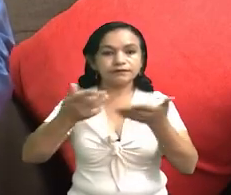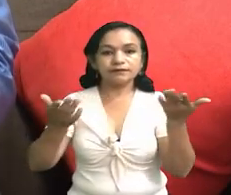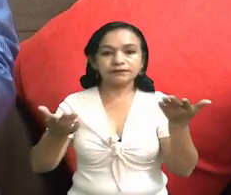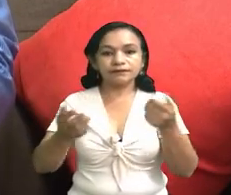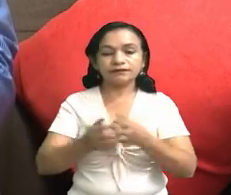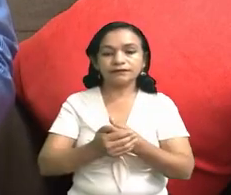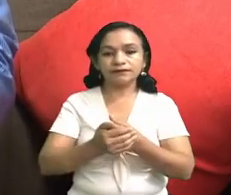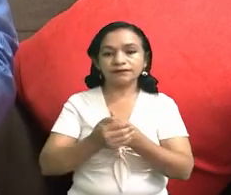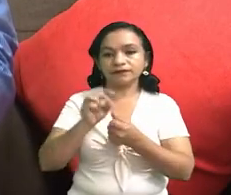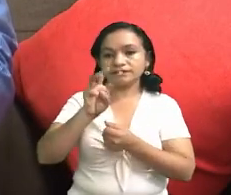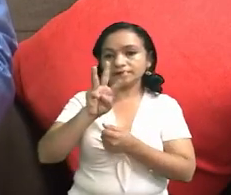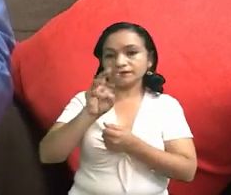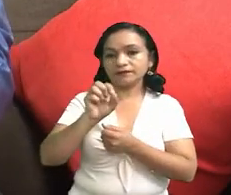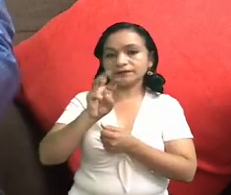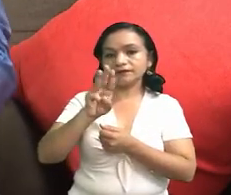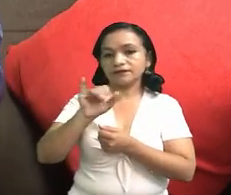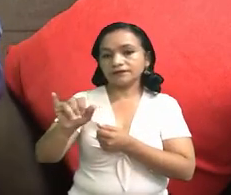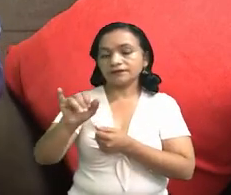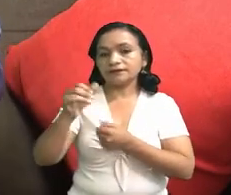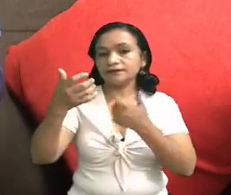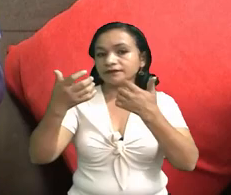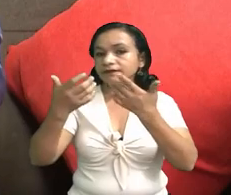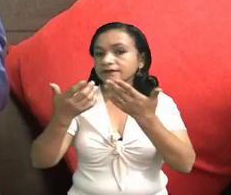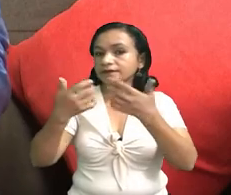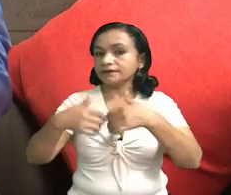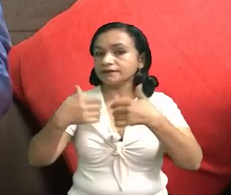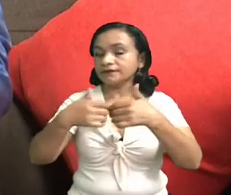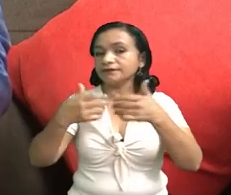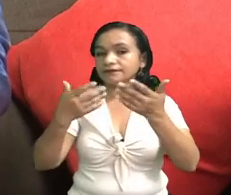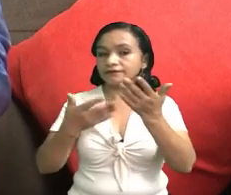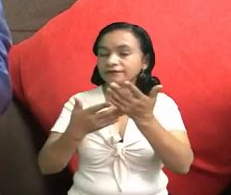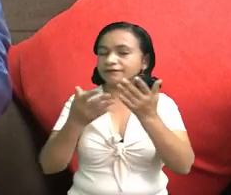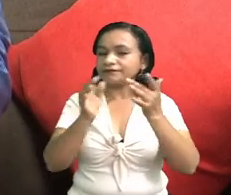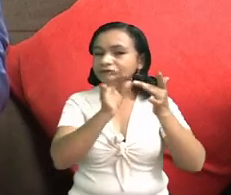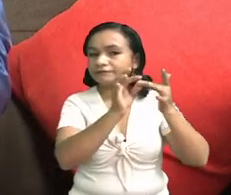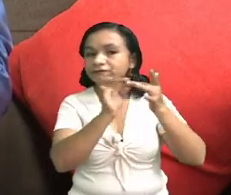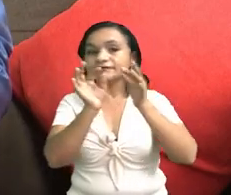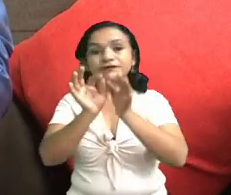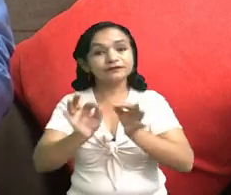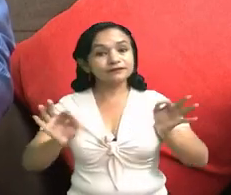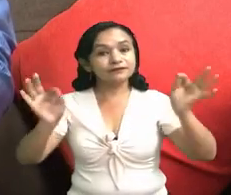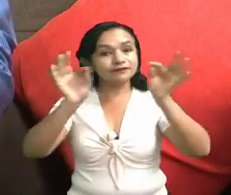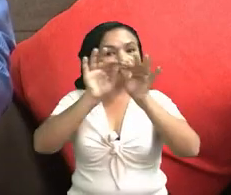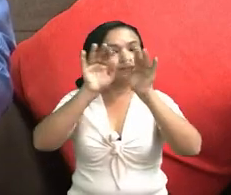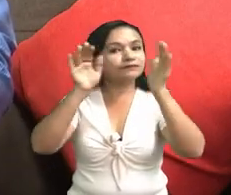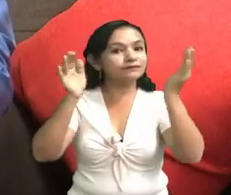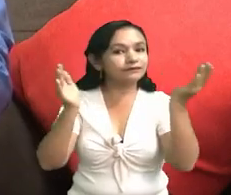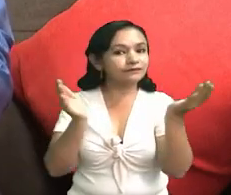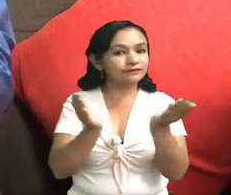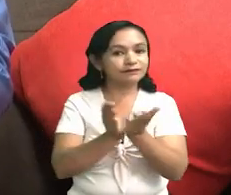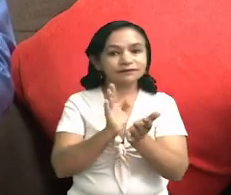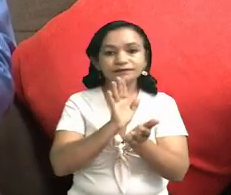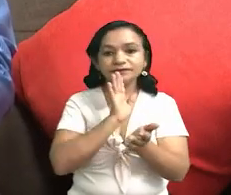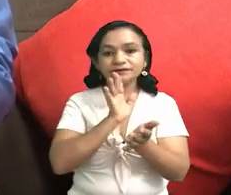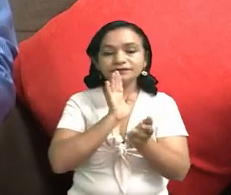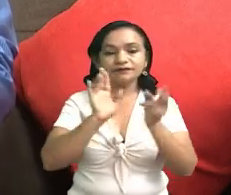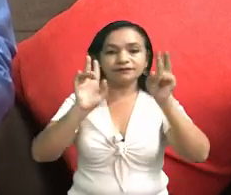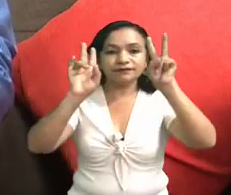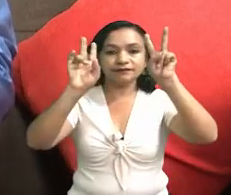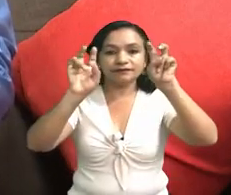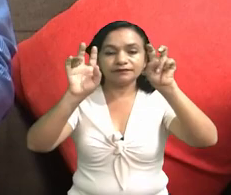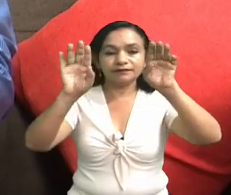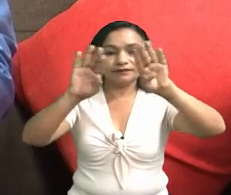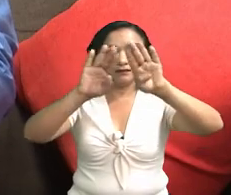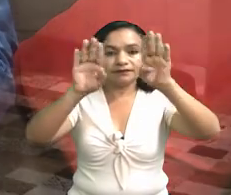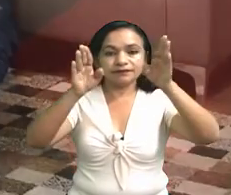que con Huawei, una de las empresas de tecnología más importantes a nivel mundial. Y para hablar del tema, pues con nosotros la